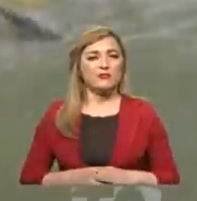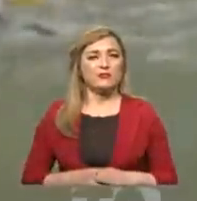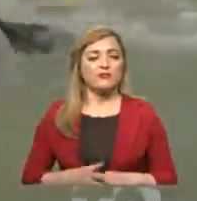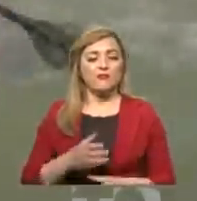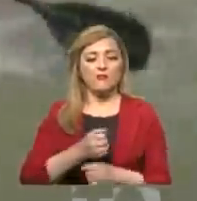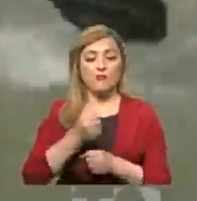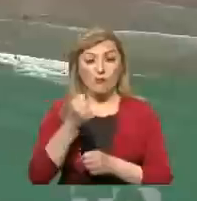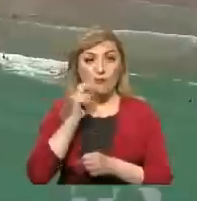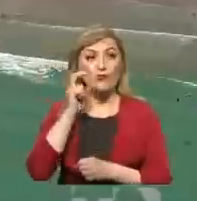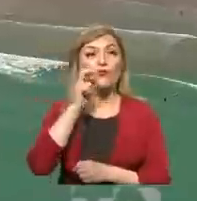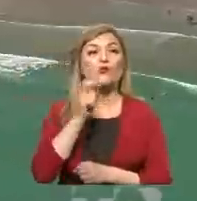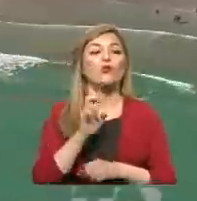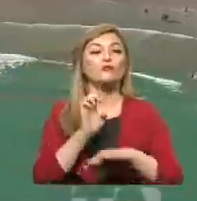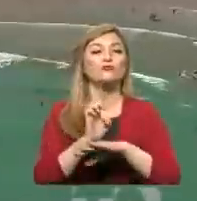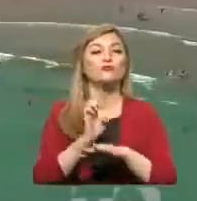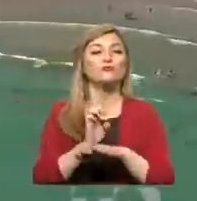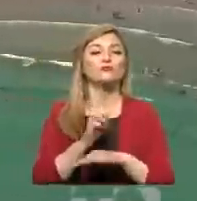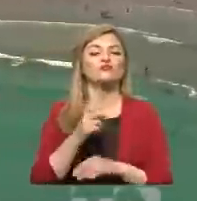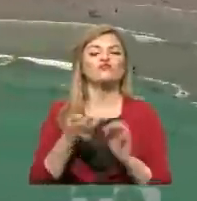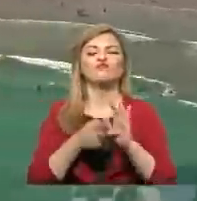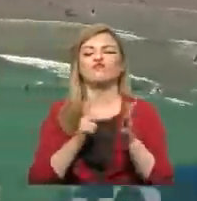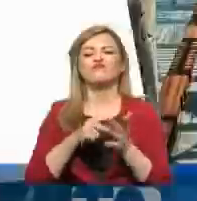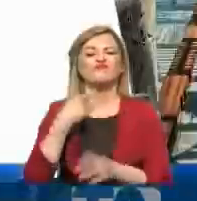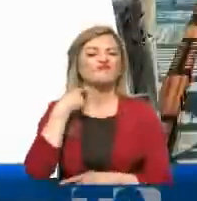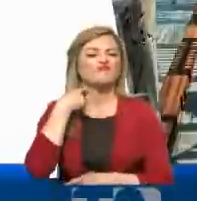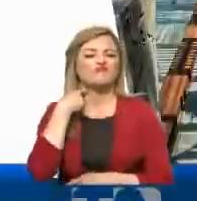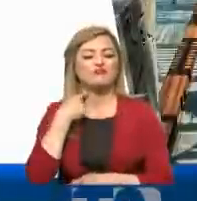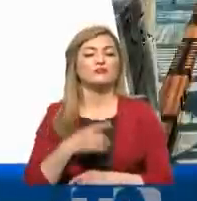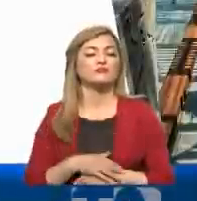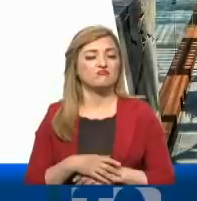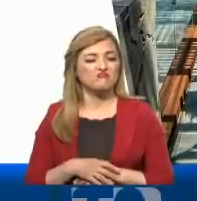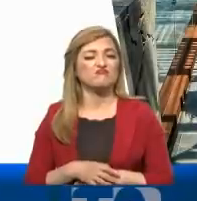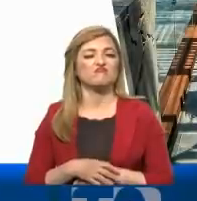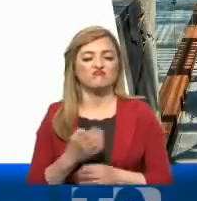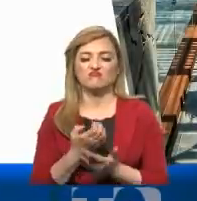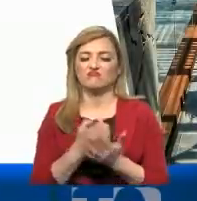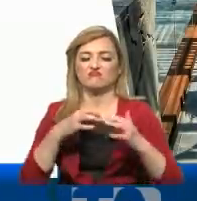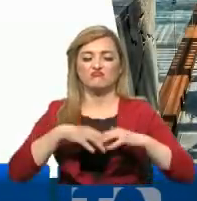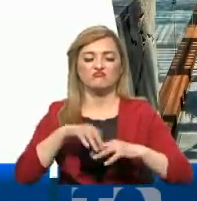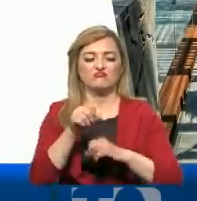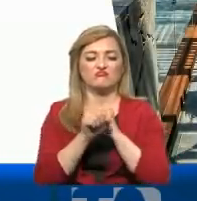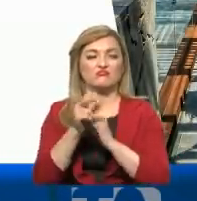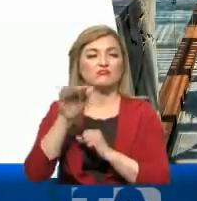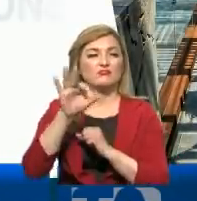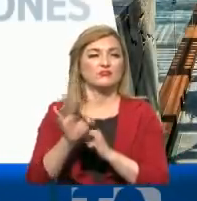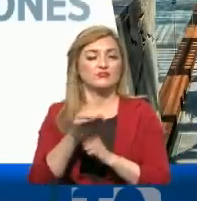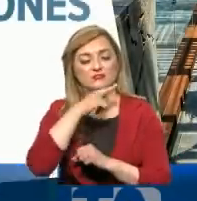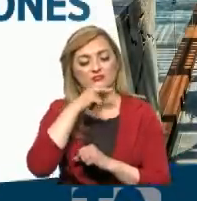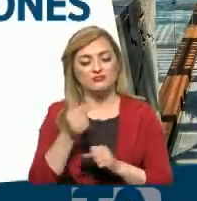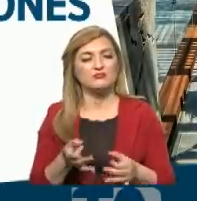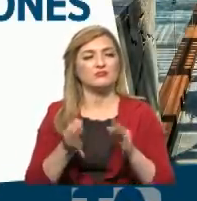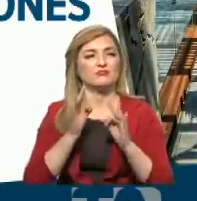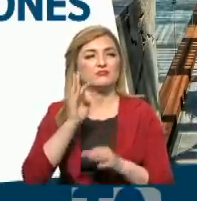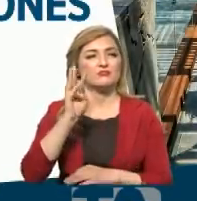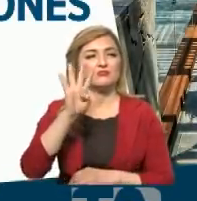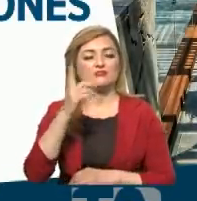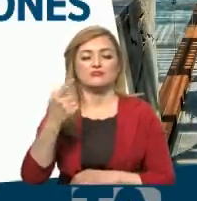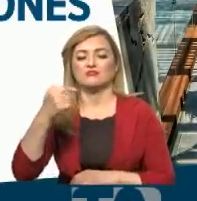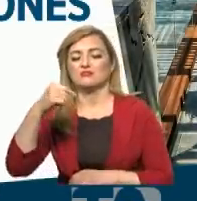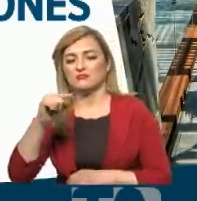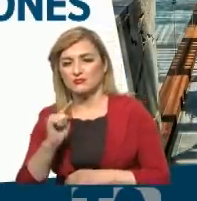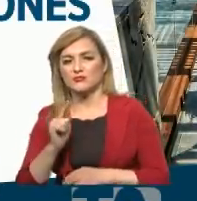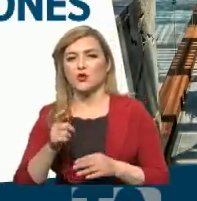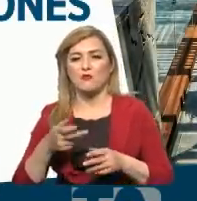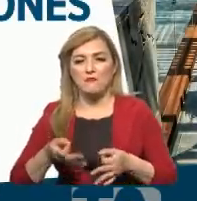que esto representará una gran pérdida para el sector. En 2019, el feriado de carnaval movió 64 millones de dólares.